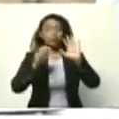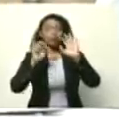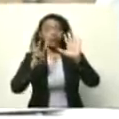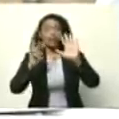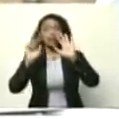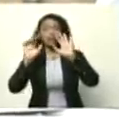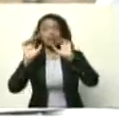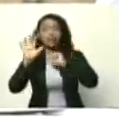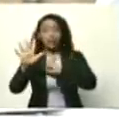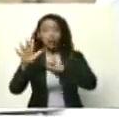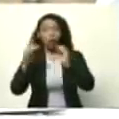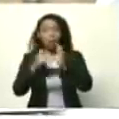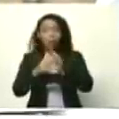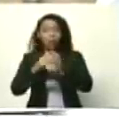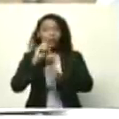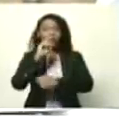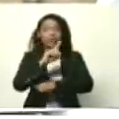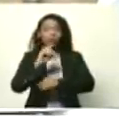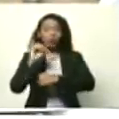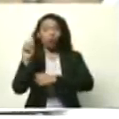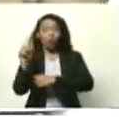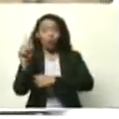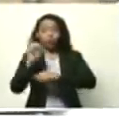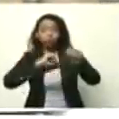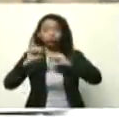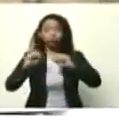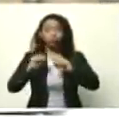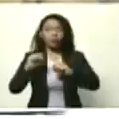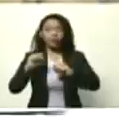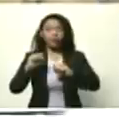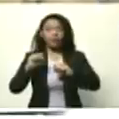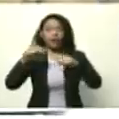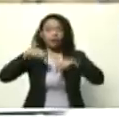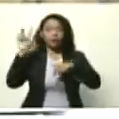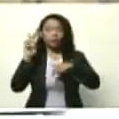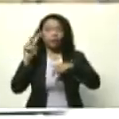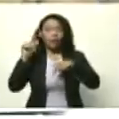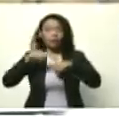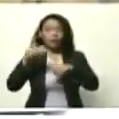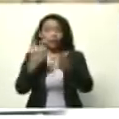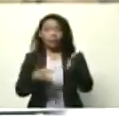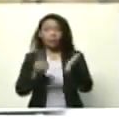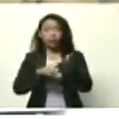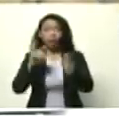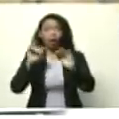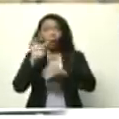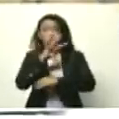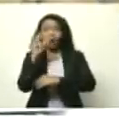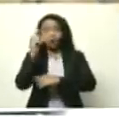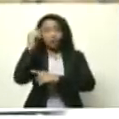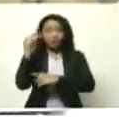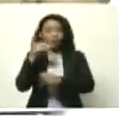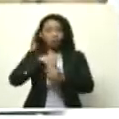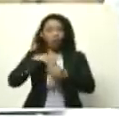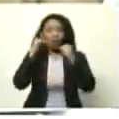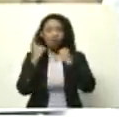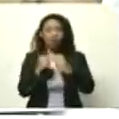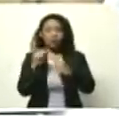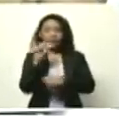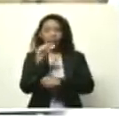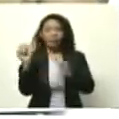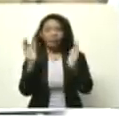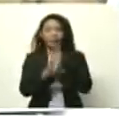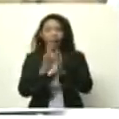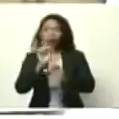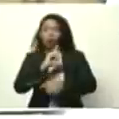7.665.101 movilizaciones. Obviamente en el año 2020-2021, repito, estábamos en la cuarentena radical durante la Semana